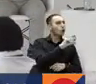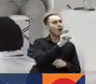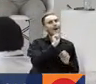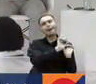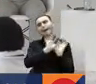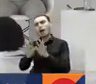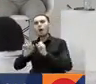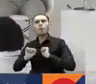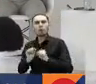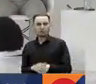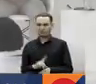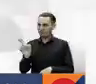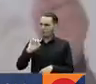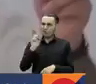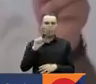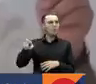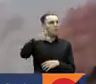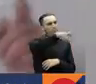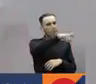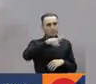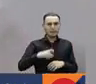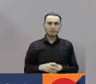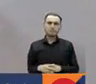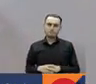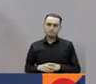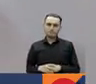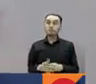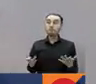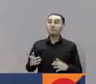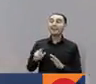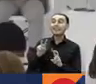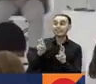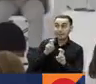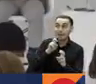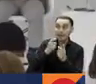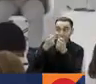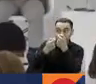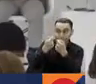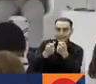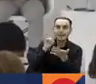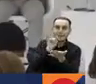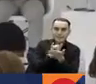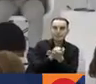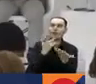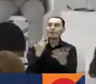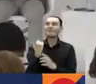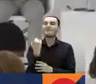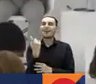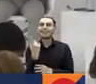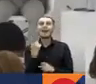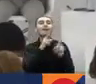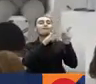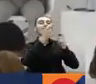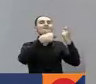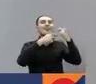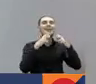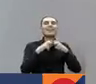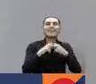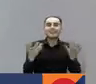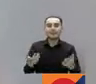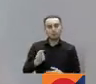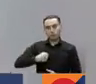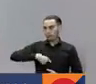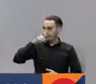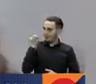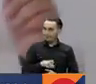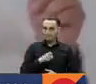que desbogotanizar a Colombia. Porque el tema de tarifas está ligado es a la falta de oferta de energía. Necesitamos aumentar